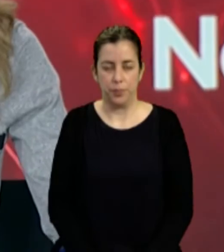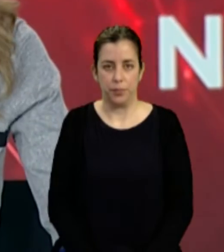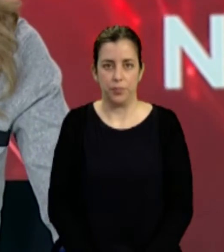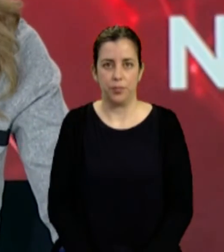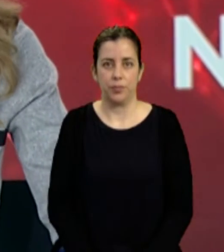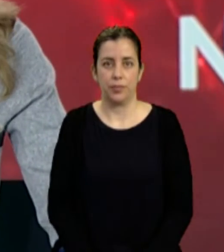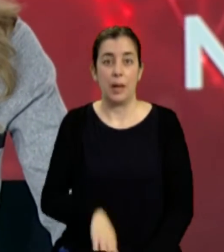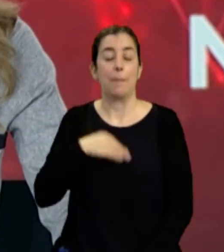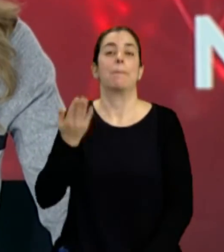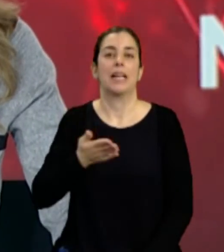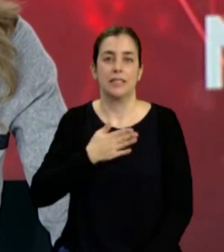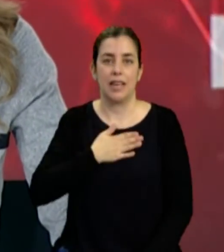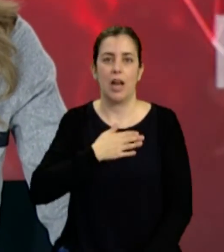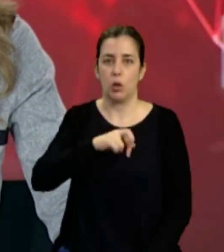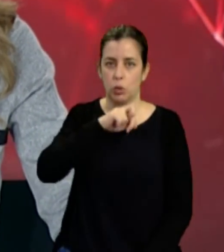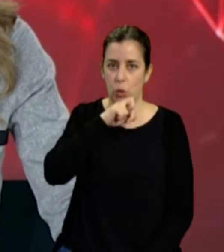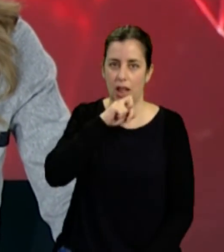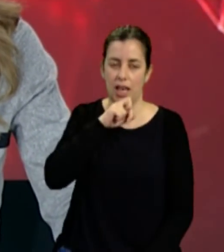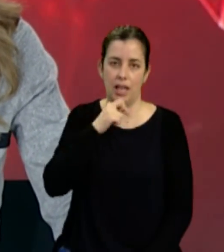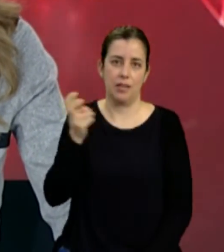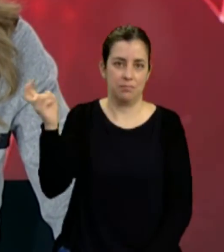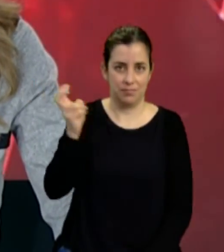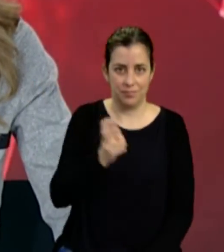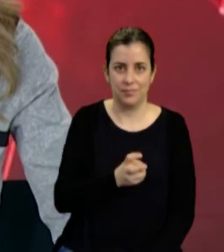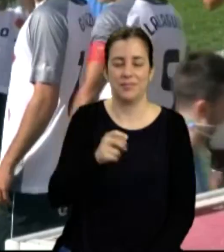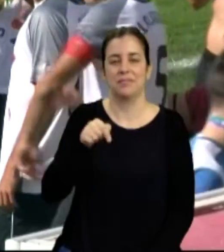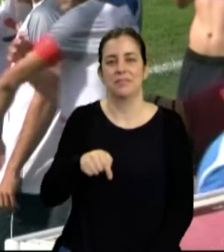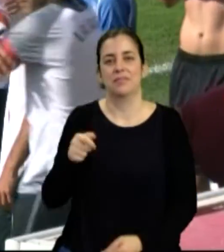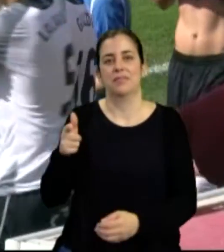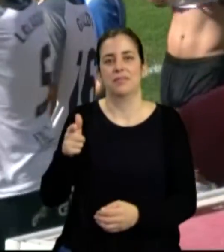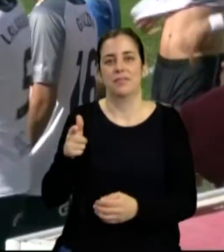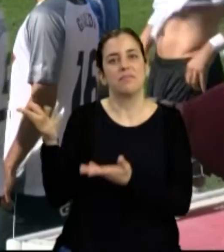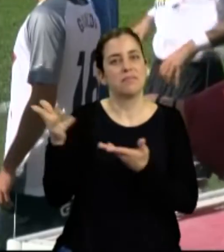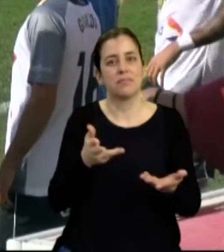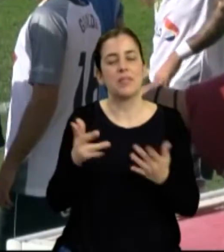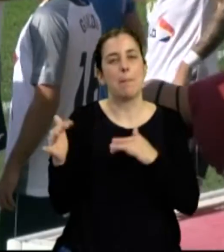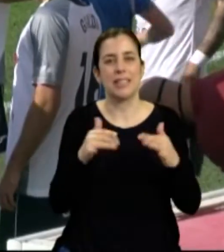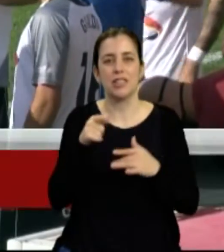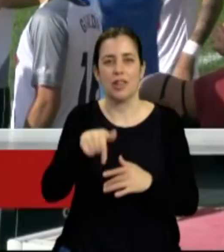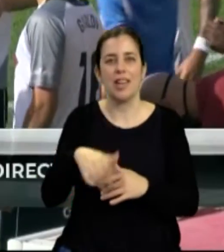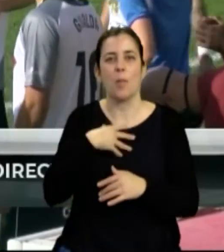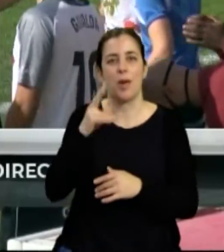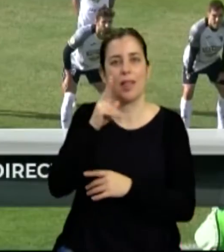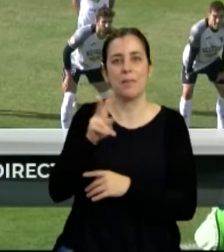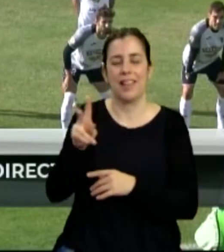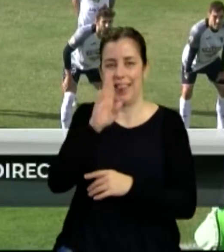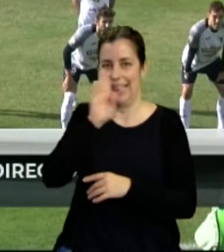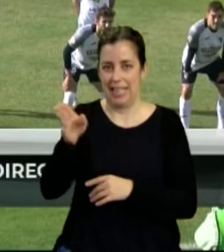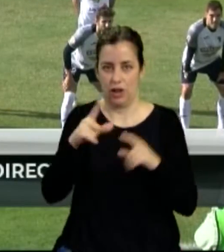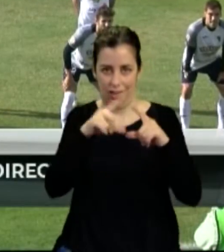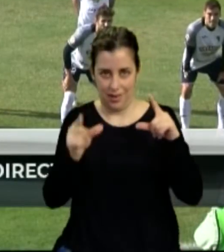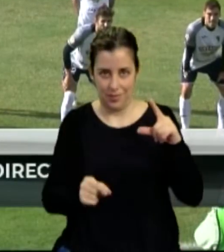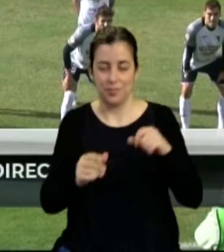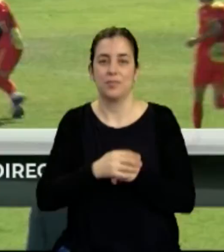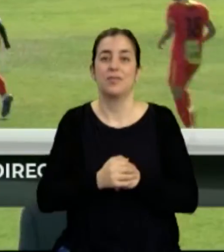Antes, mañana mismo, el Tudelano recibe al Aro Deportivo en la capital, Rivera. Un partido que podrán seguir en directo aquí en Navarra Televisión. El duelo se debía